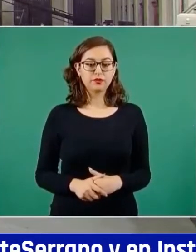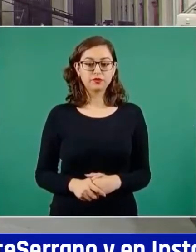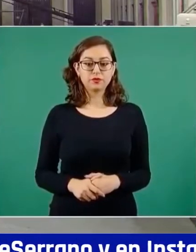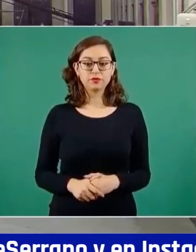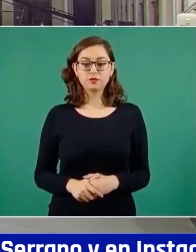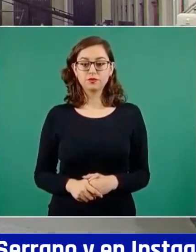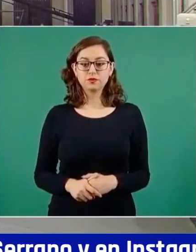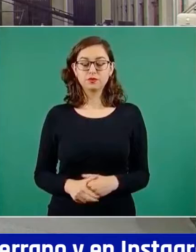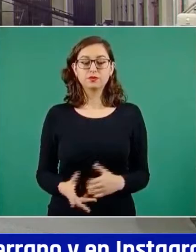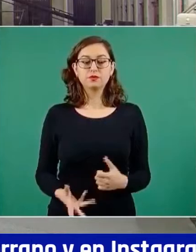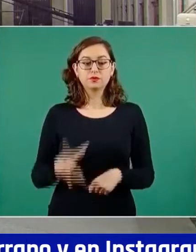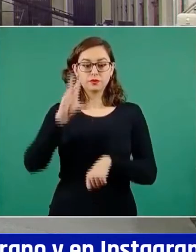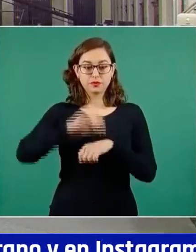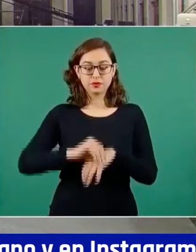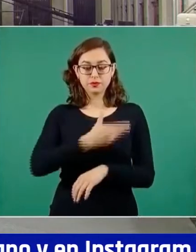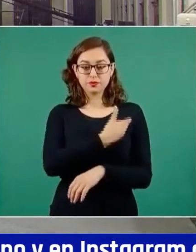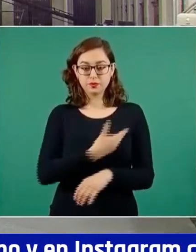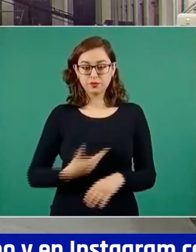Con su venia, presidente.